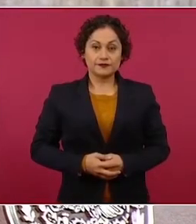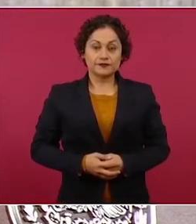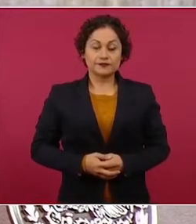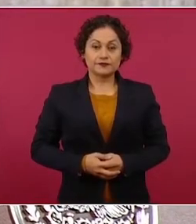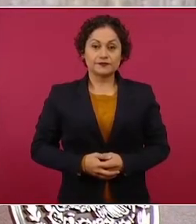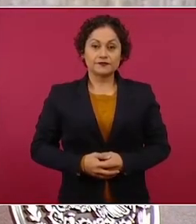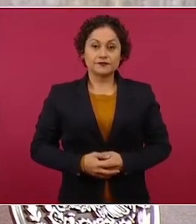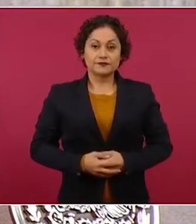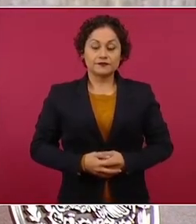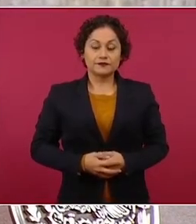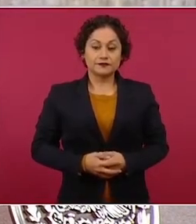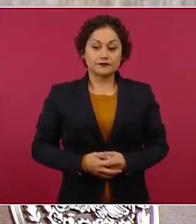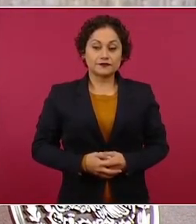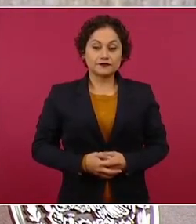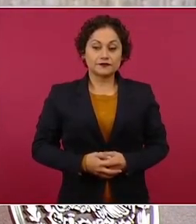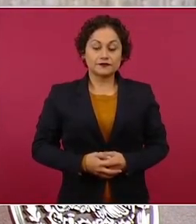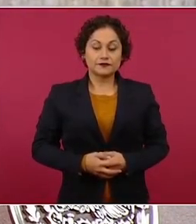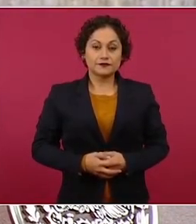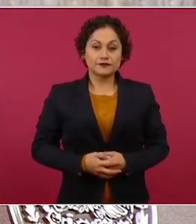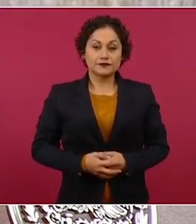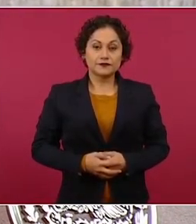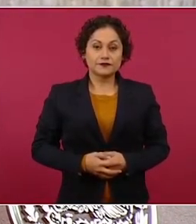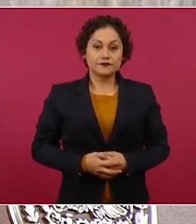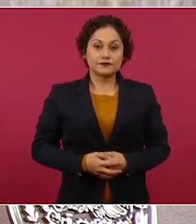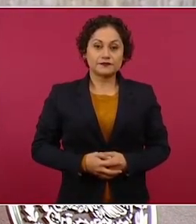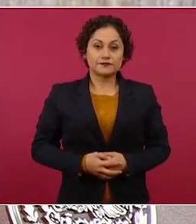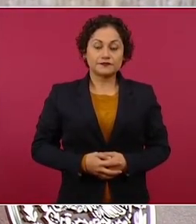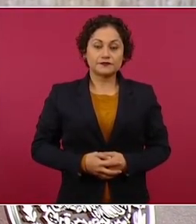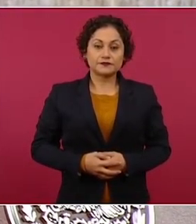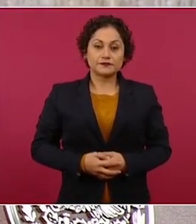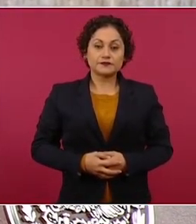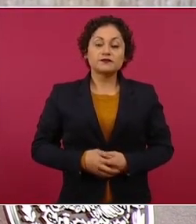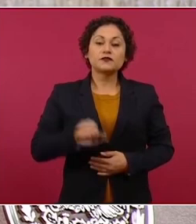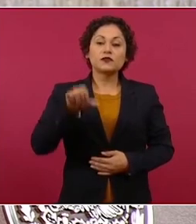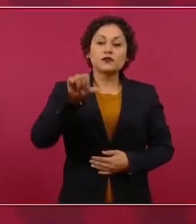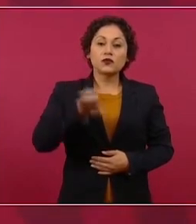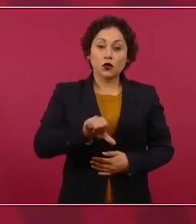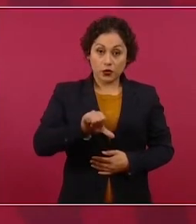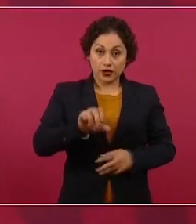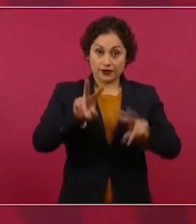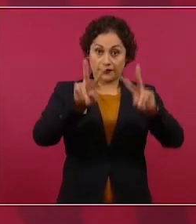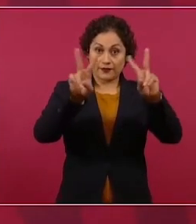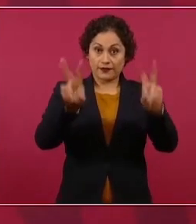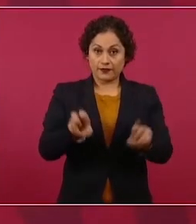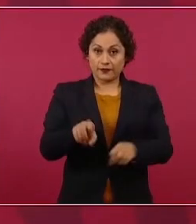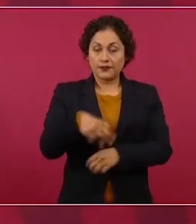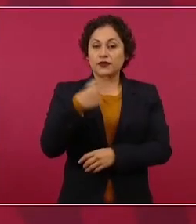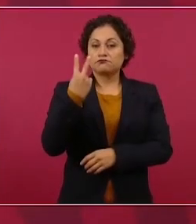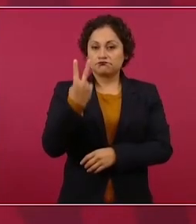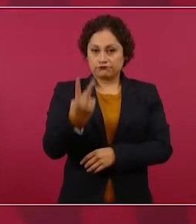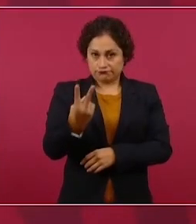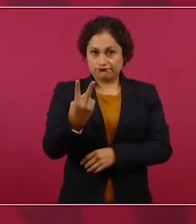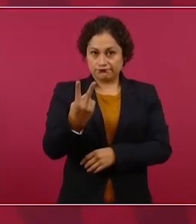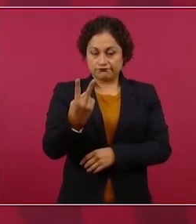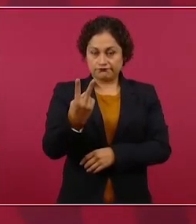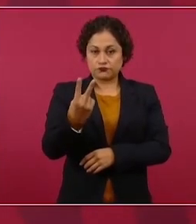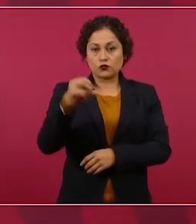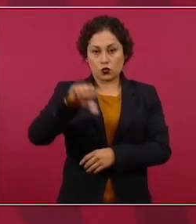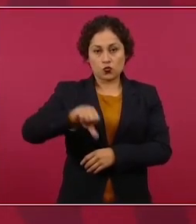Antes de tratar los dos temas de esta